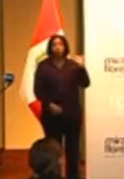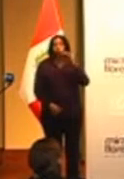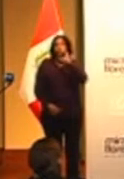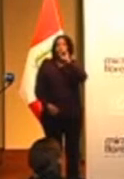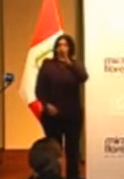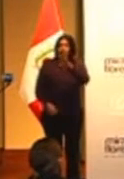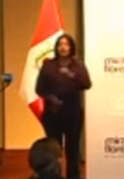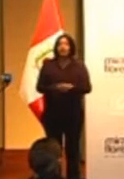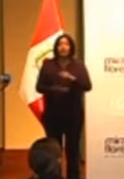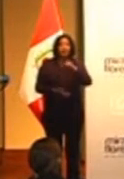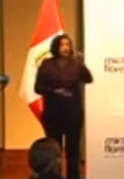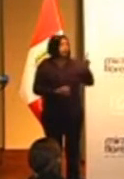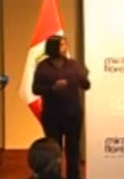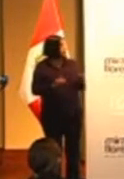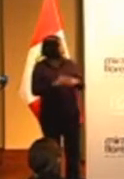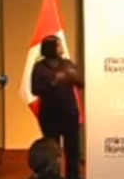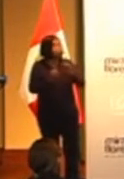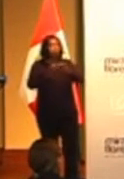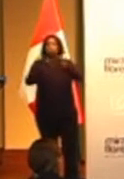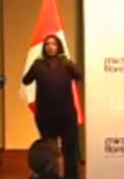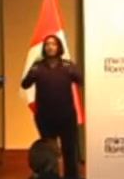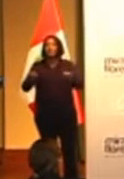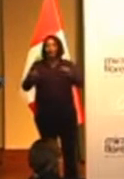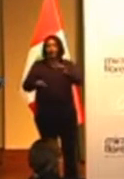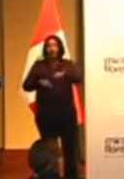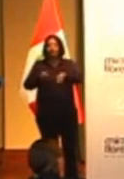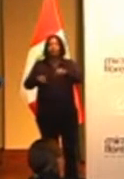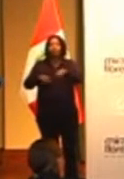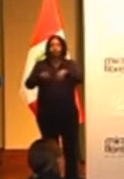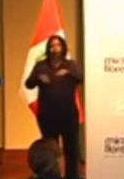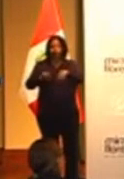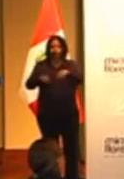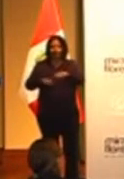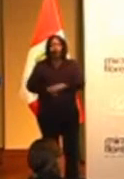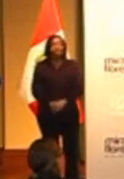momento que esto se ve complementado con un sistema público de bicicletas.